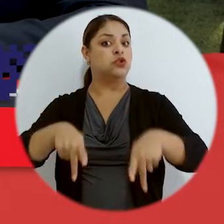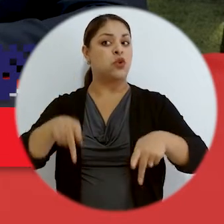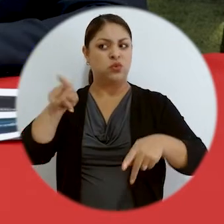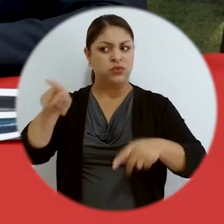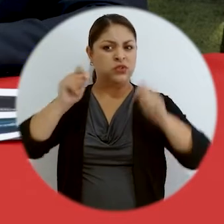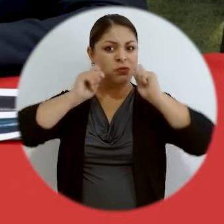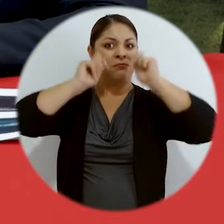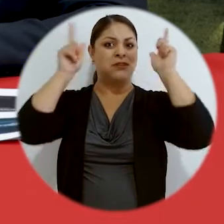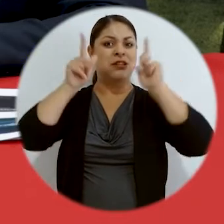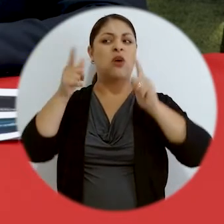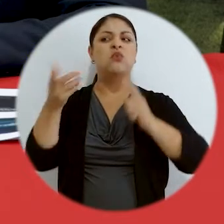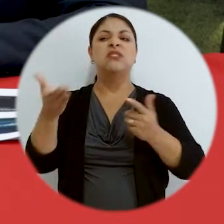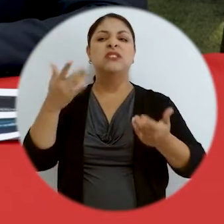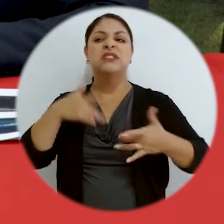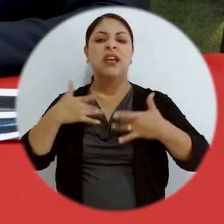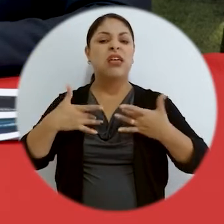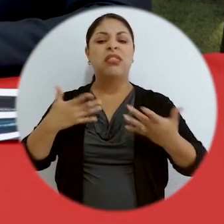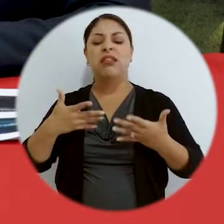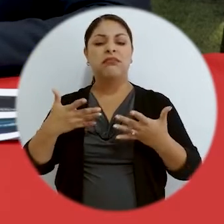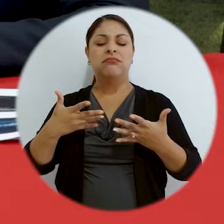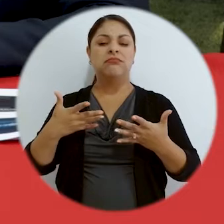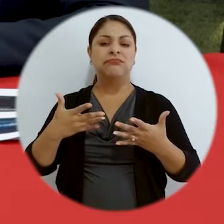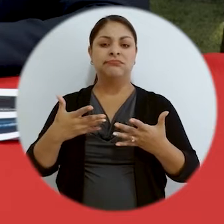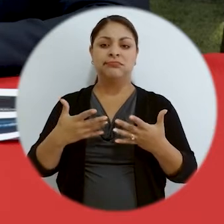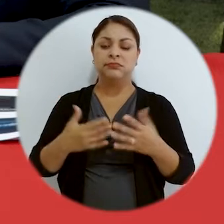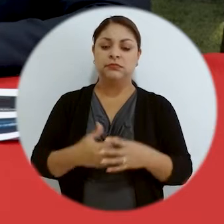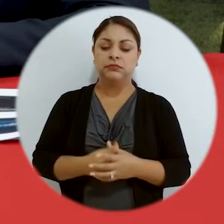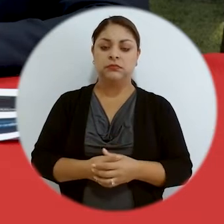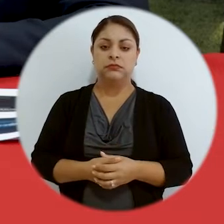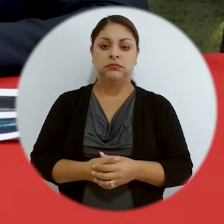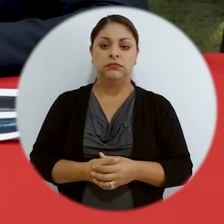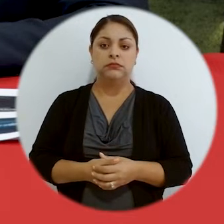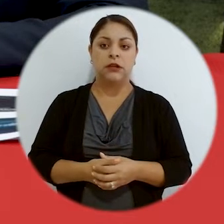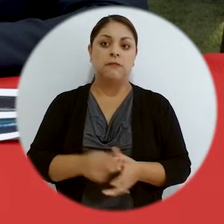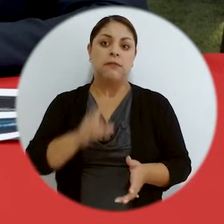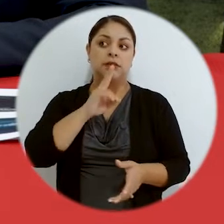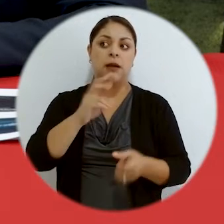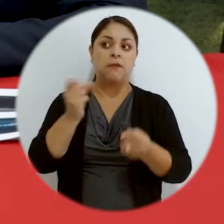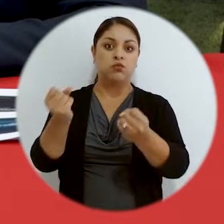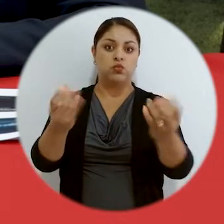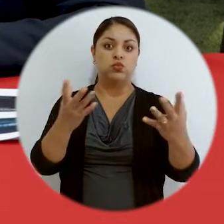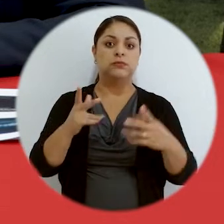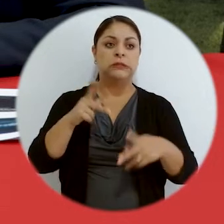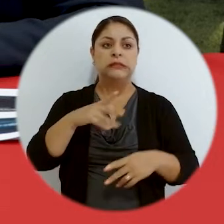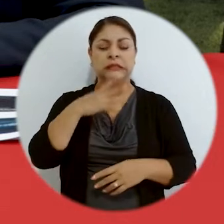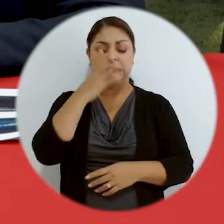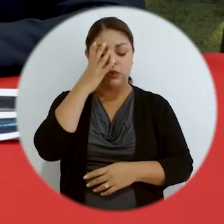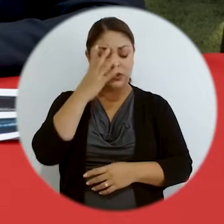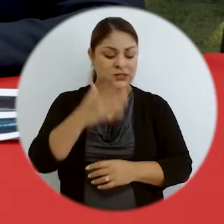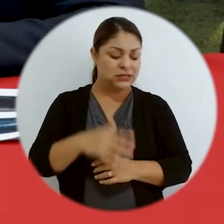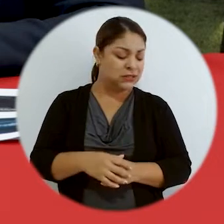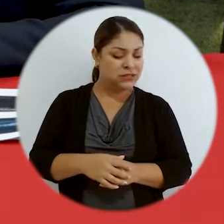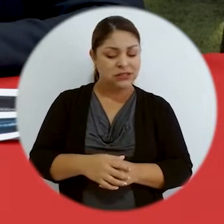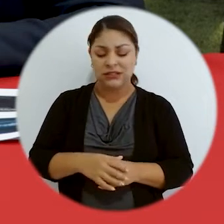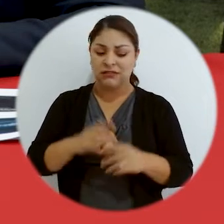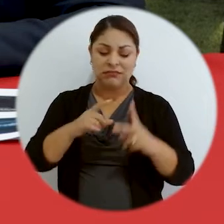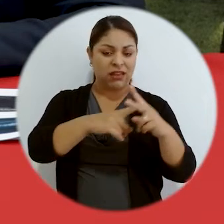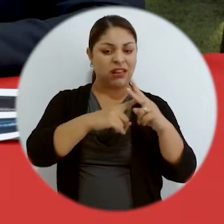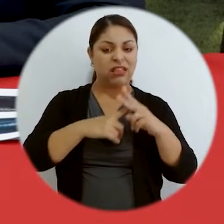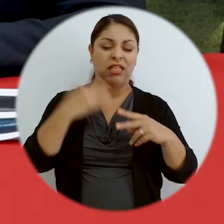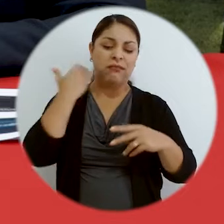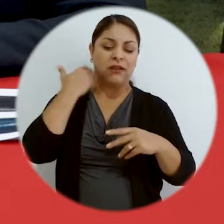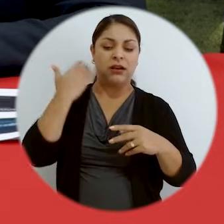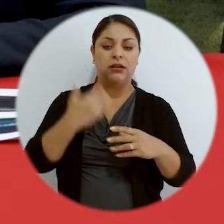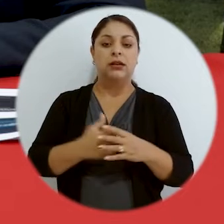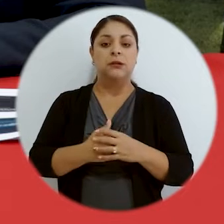personas? ¿Qué valoración hace de esa cantidad? ¿Habrá una subrepresentación por esa misma vergüenza que pueda tener una persona de decir, tengo un crédito